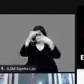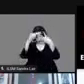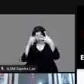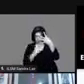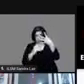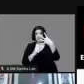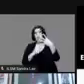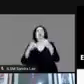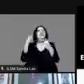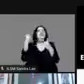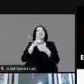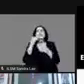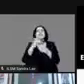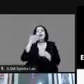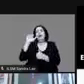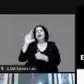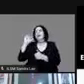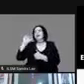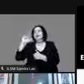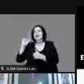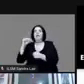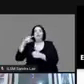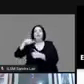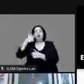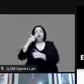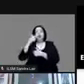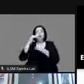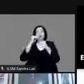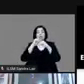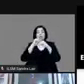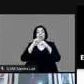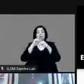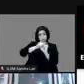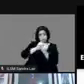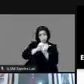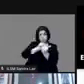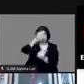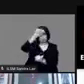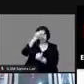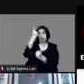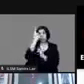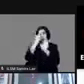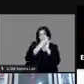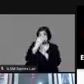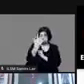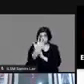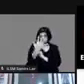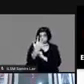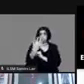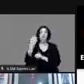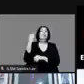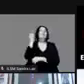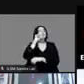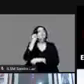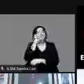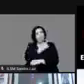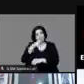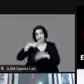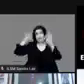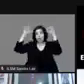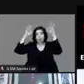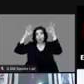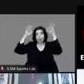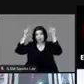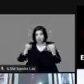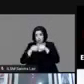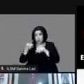letra área al 12 el espacio entre líneas 1.5 las páginas numeradas por favor es importante siempre numerar sus páginas las